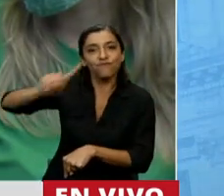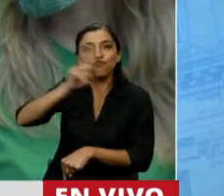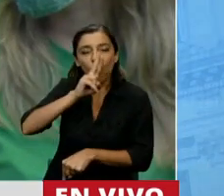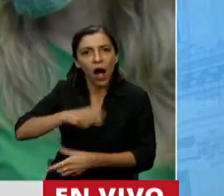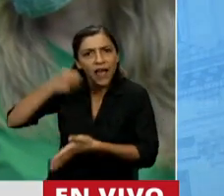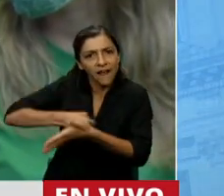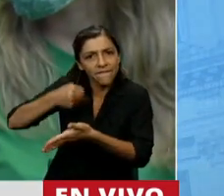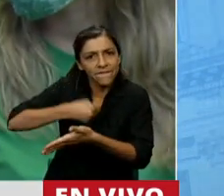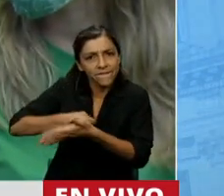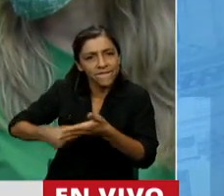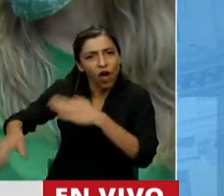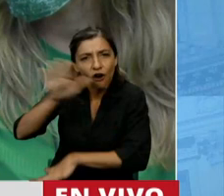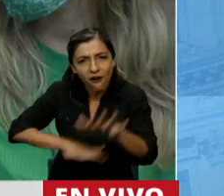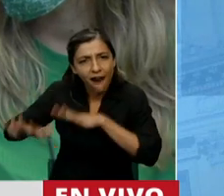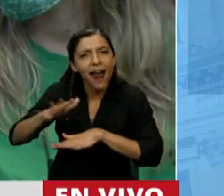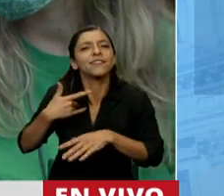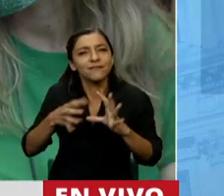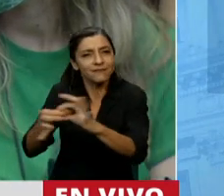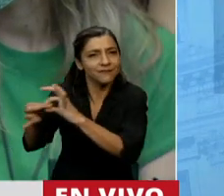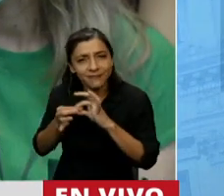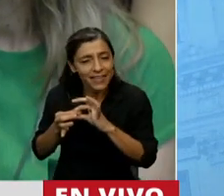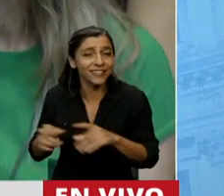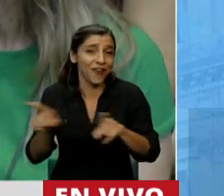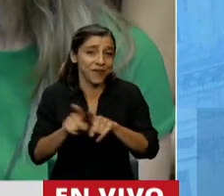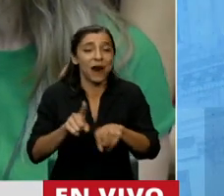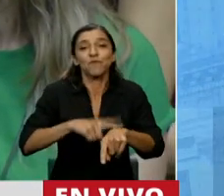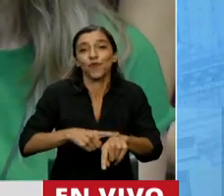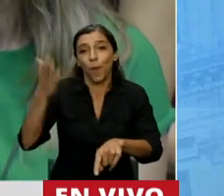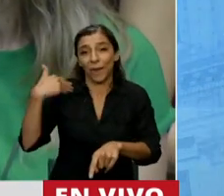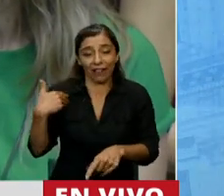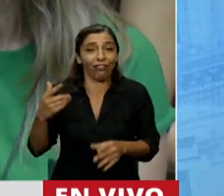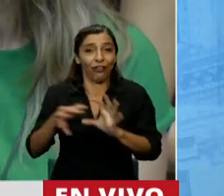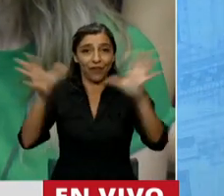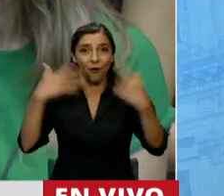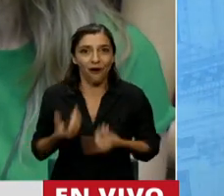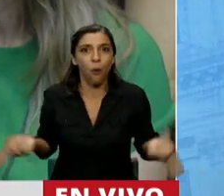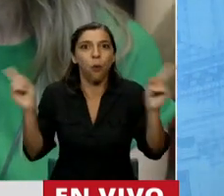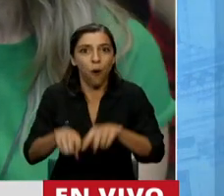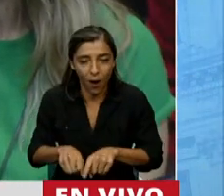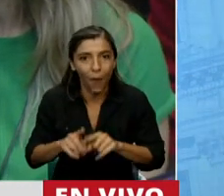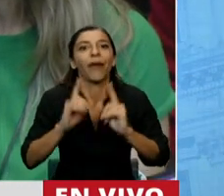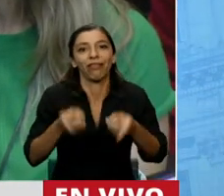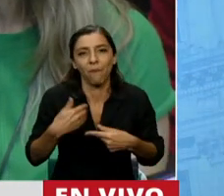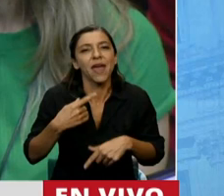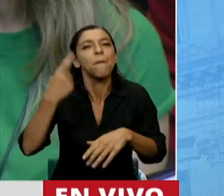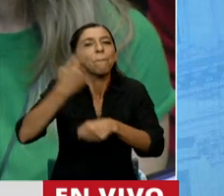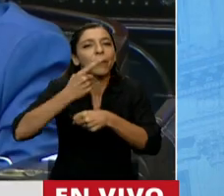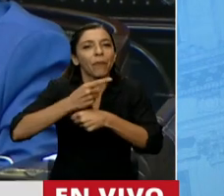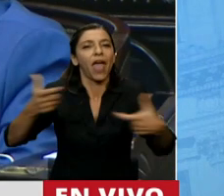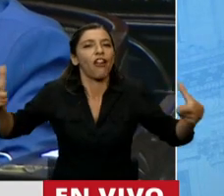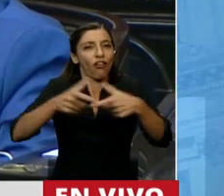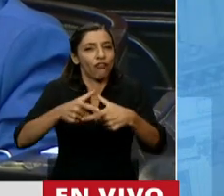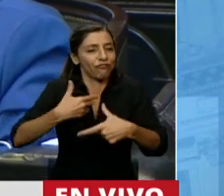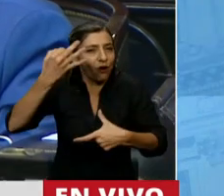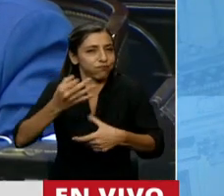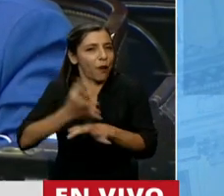intensa, como pasó en la época de la Vuelta de la Democracia y el primer Consejo de las Mujeres, esa minoría